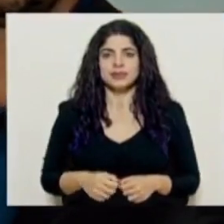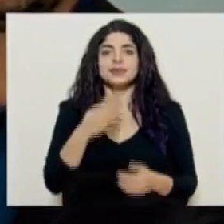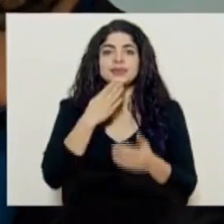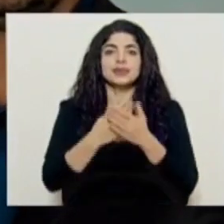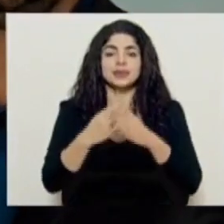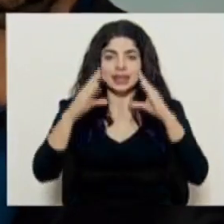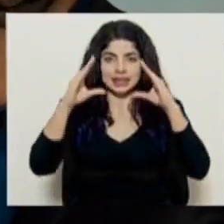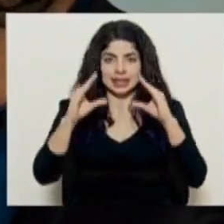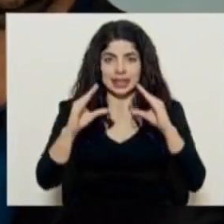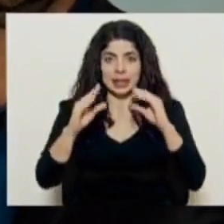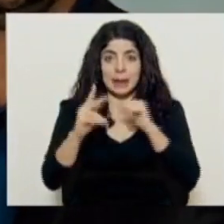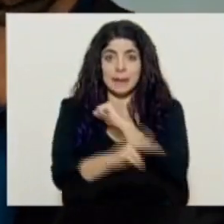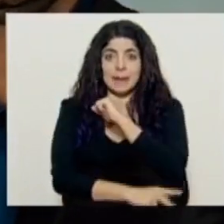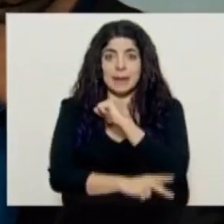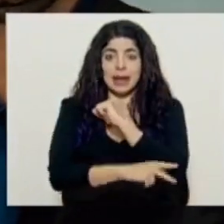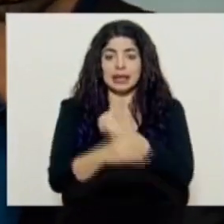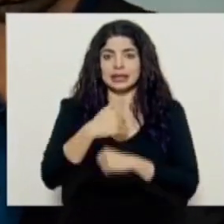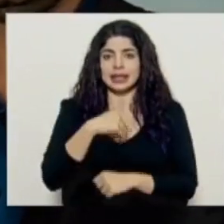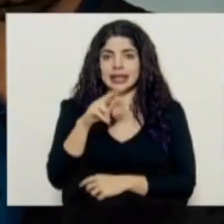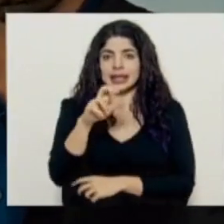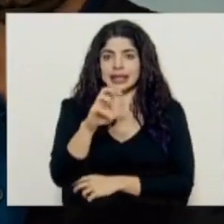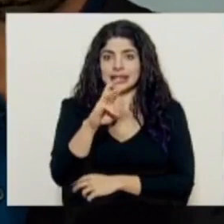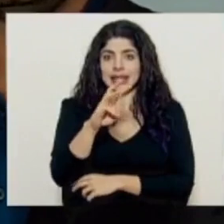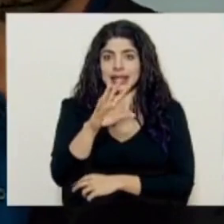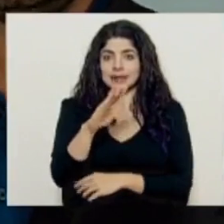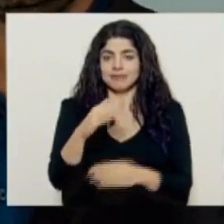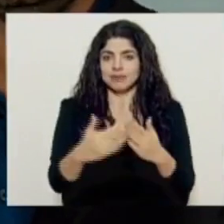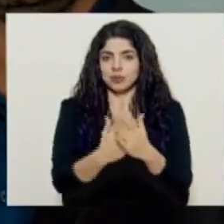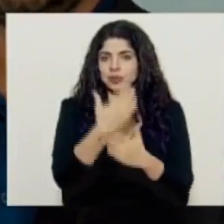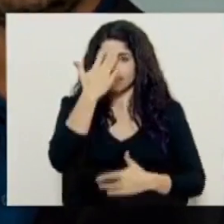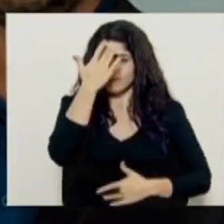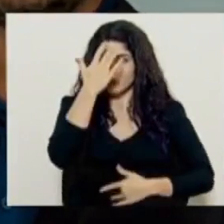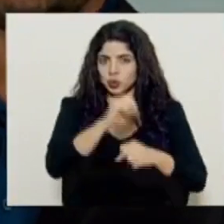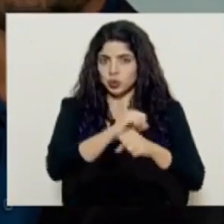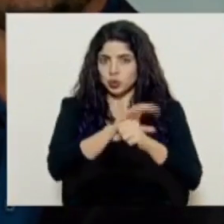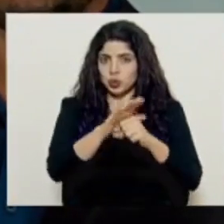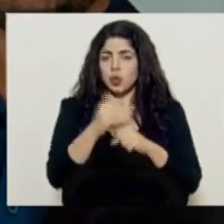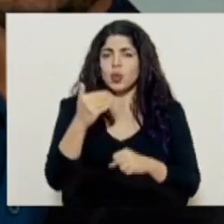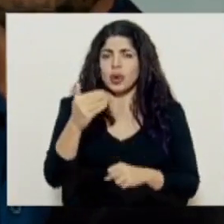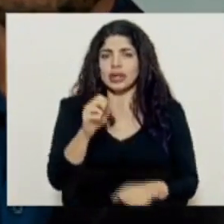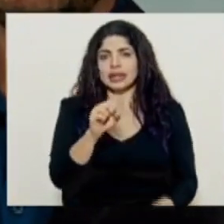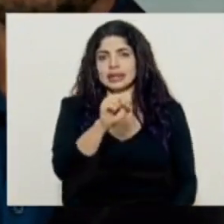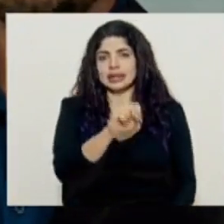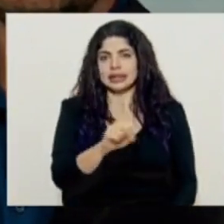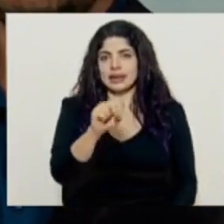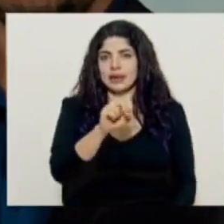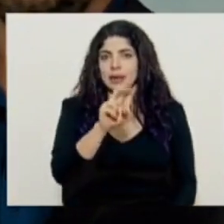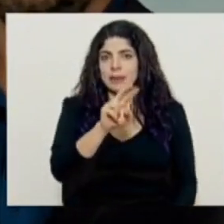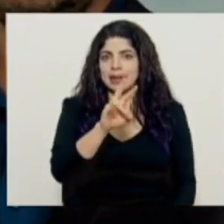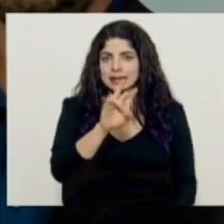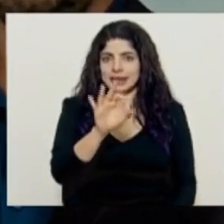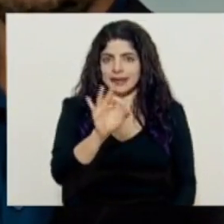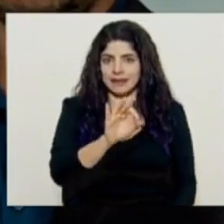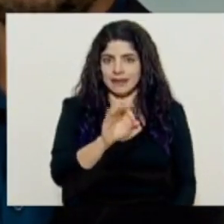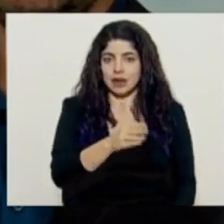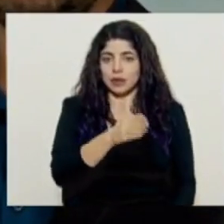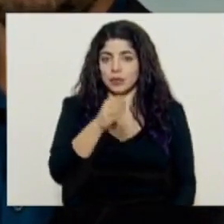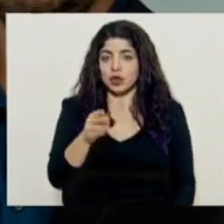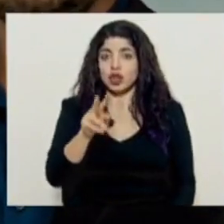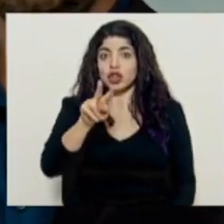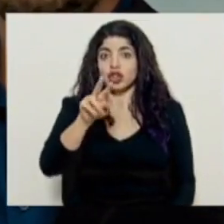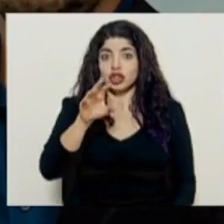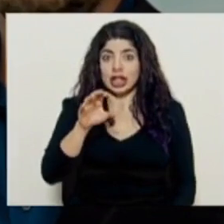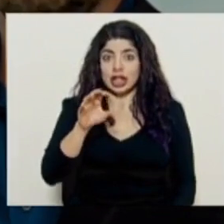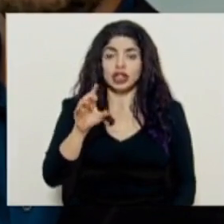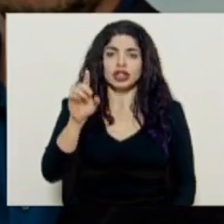Buenas tardes. El país registró 365 casos nuevos de COVID-19 el sábado 27 de febrero, 200 el